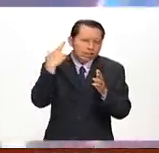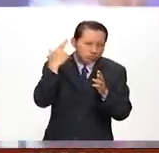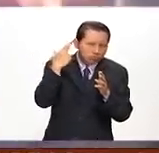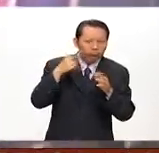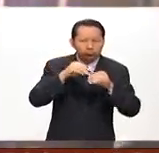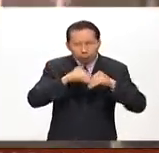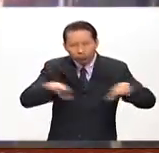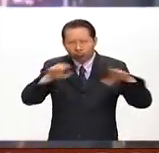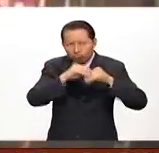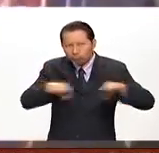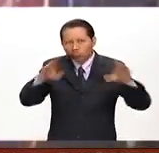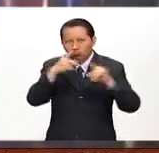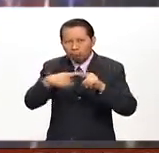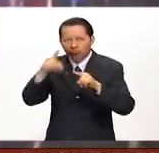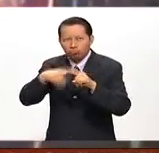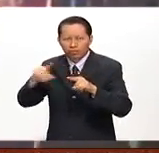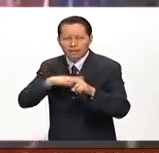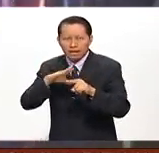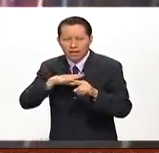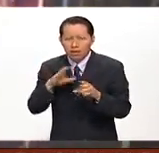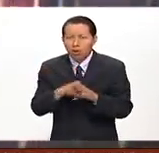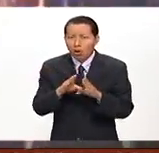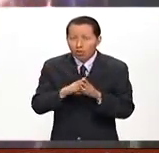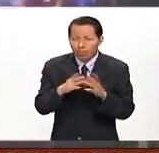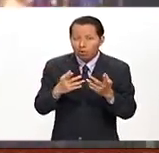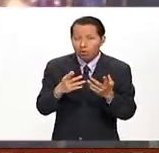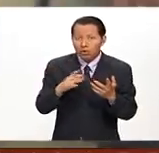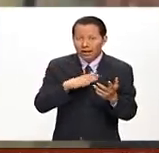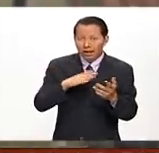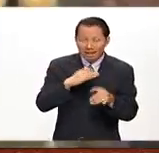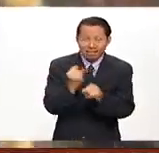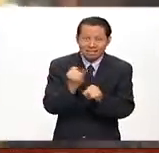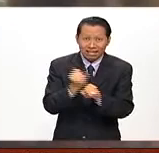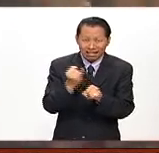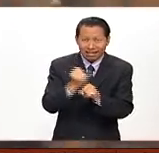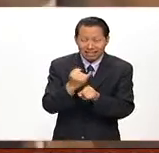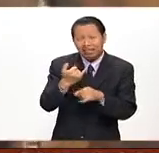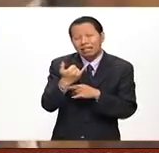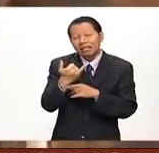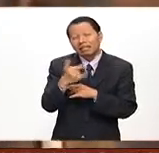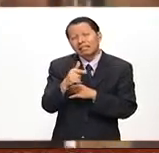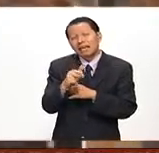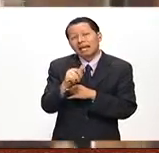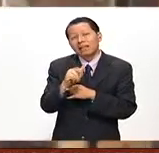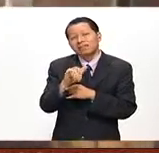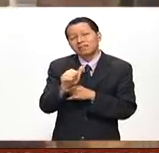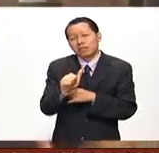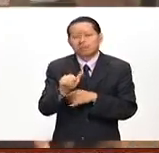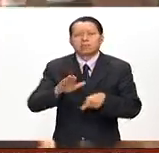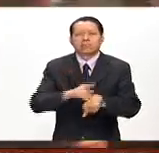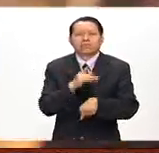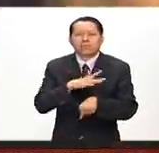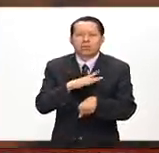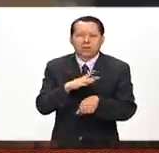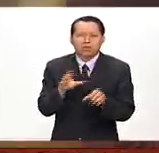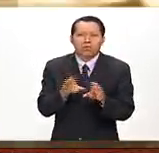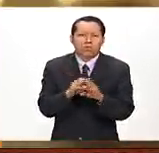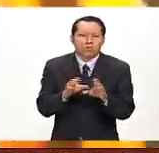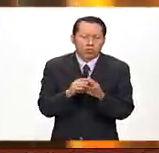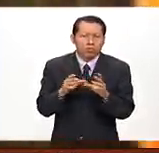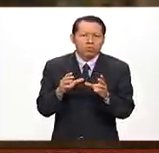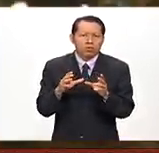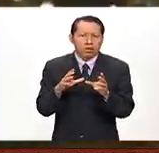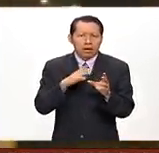ideológica, una expansión, un flujo terrorista a través del Internet? Cuando lo que estás conteniendo es a través